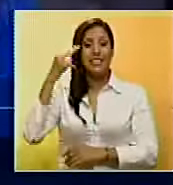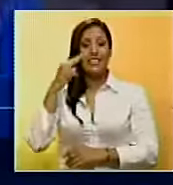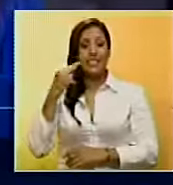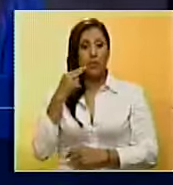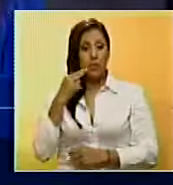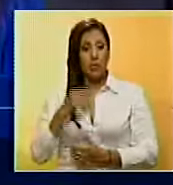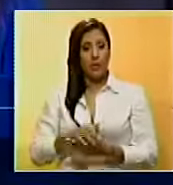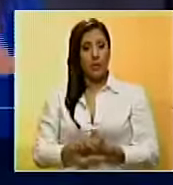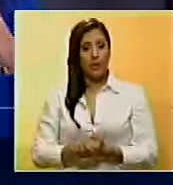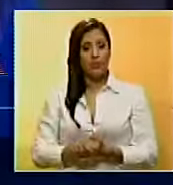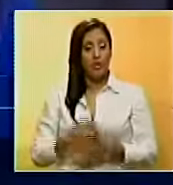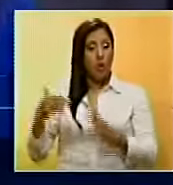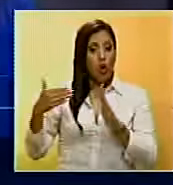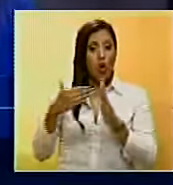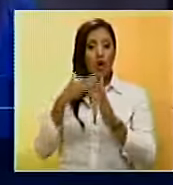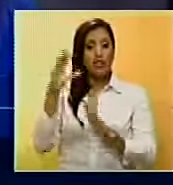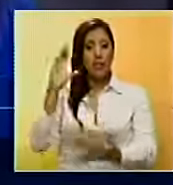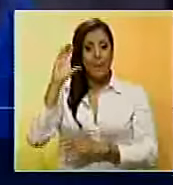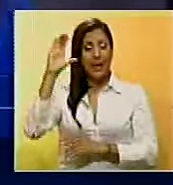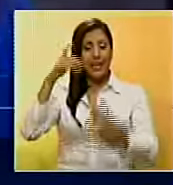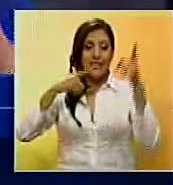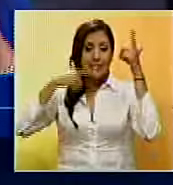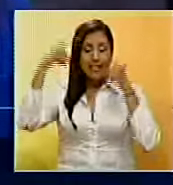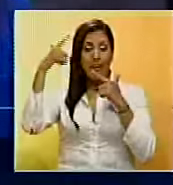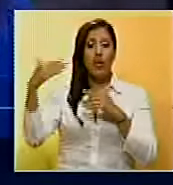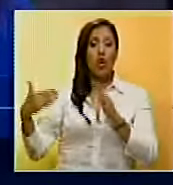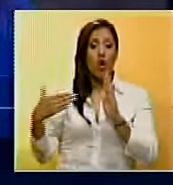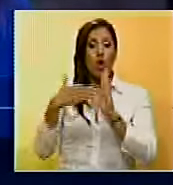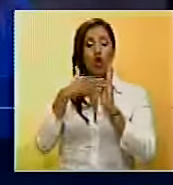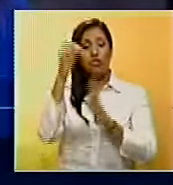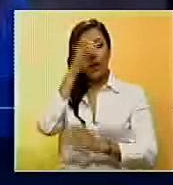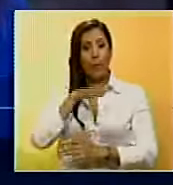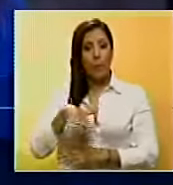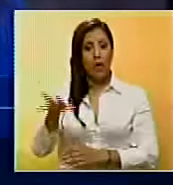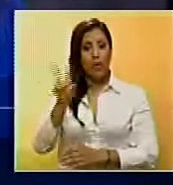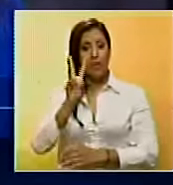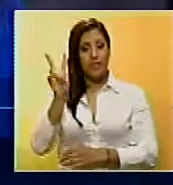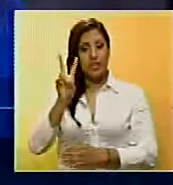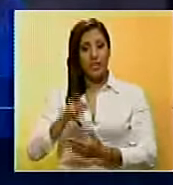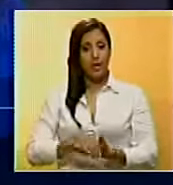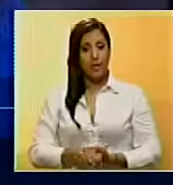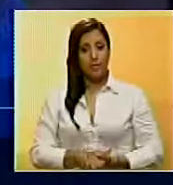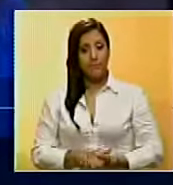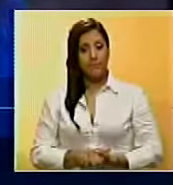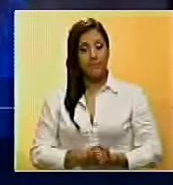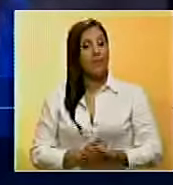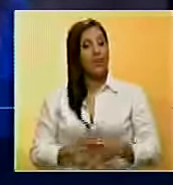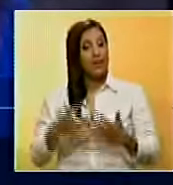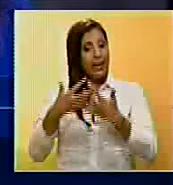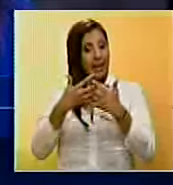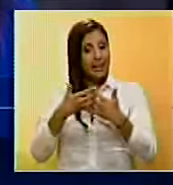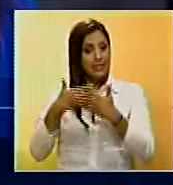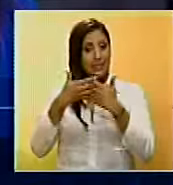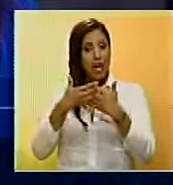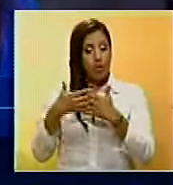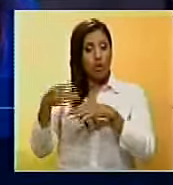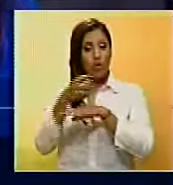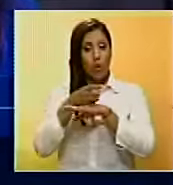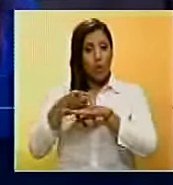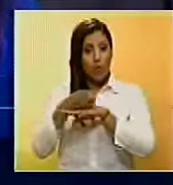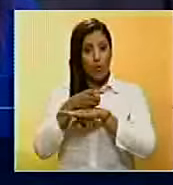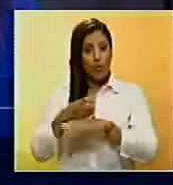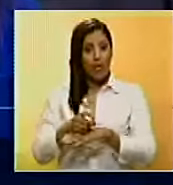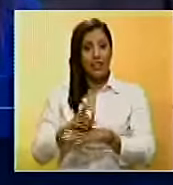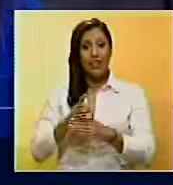Bolívar, contra la patria de Hugo Chávez, contra el pueblo de Venezuela. Estados Unidos, el gobierno